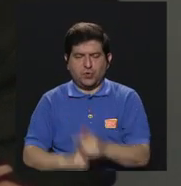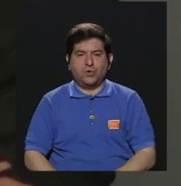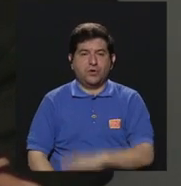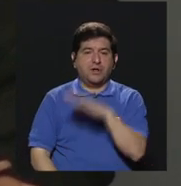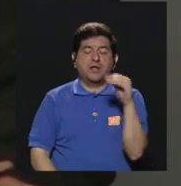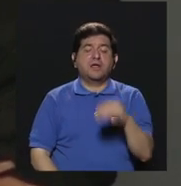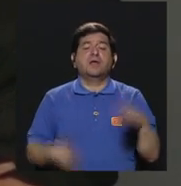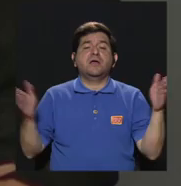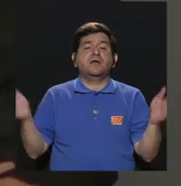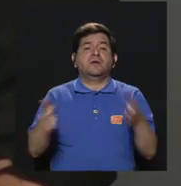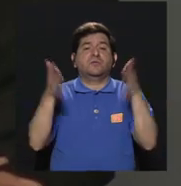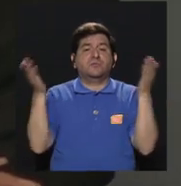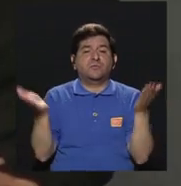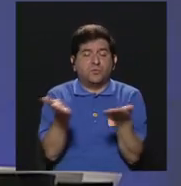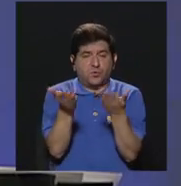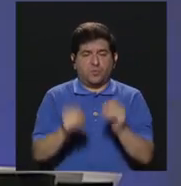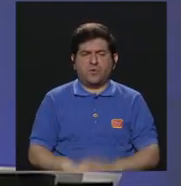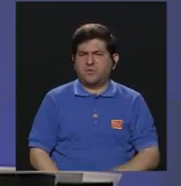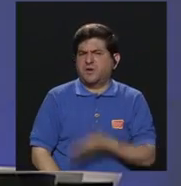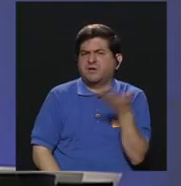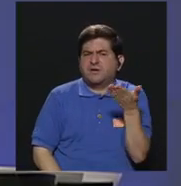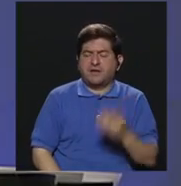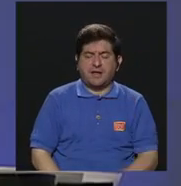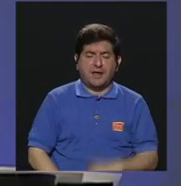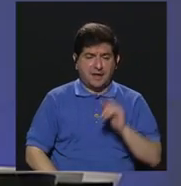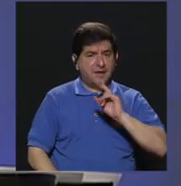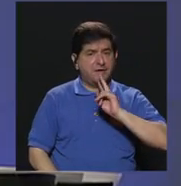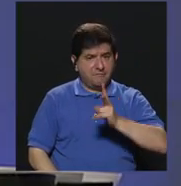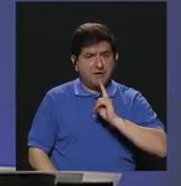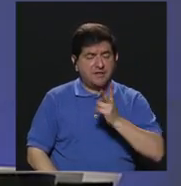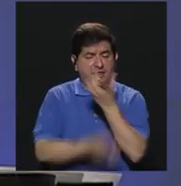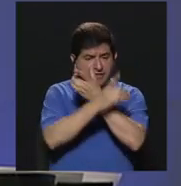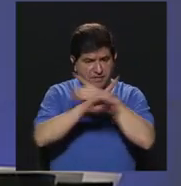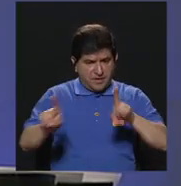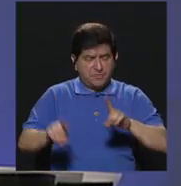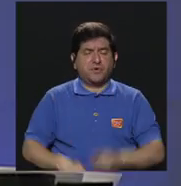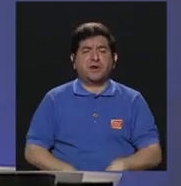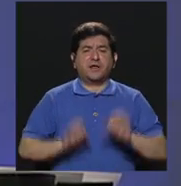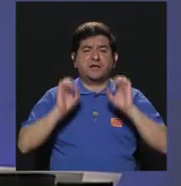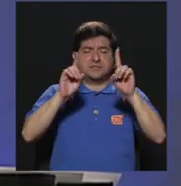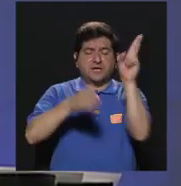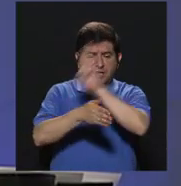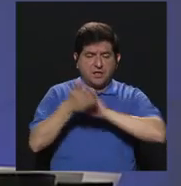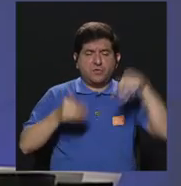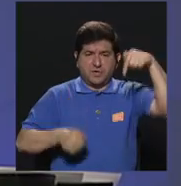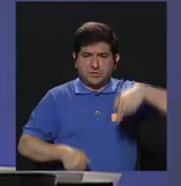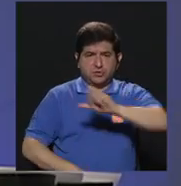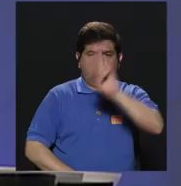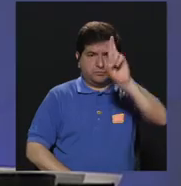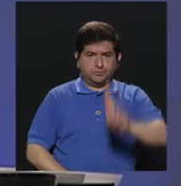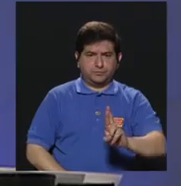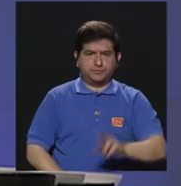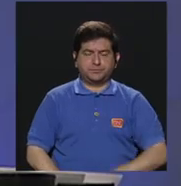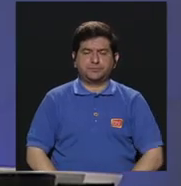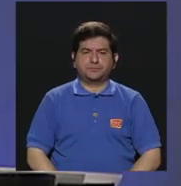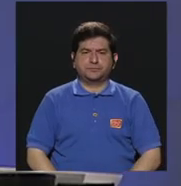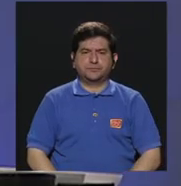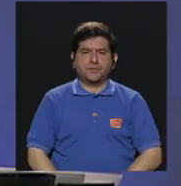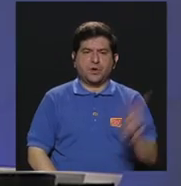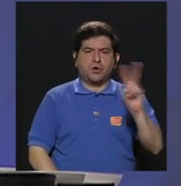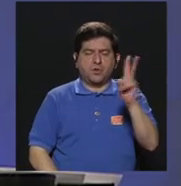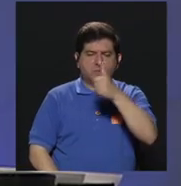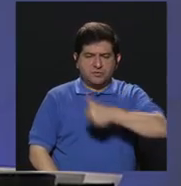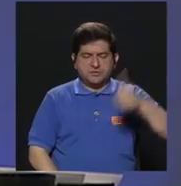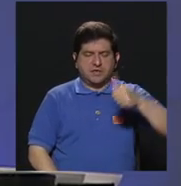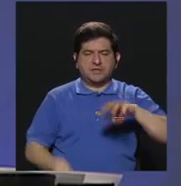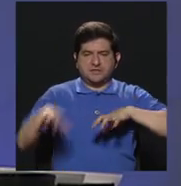la de promover una verdadera democratización de la educación superior en Costa Rica. Como vicerrectora